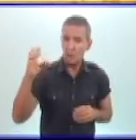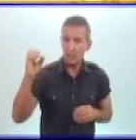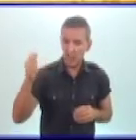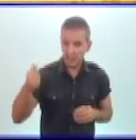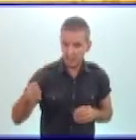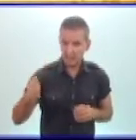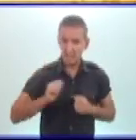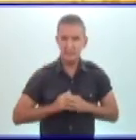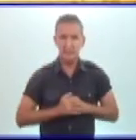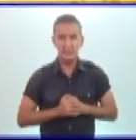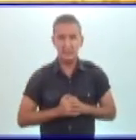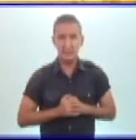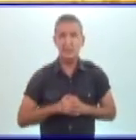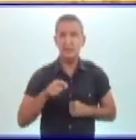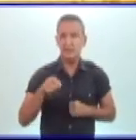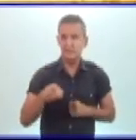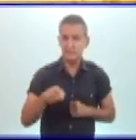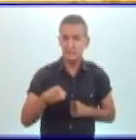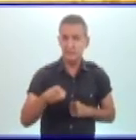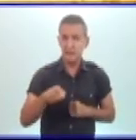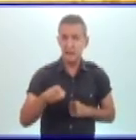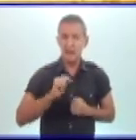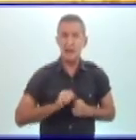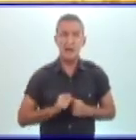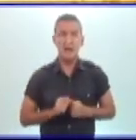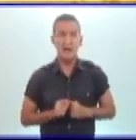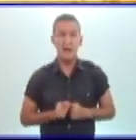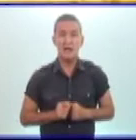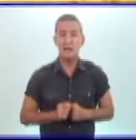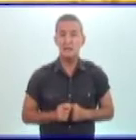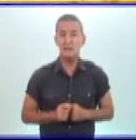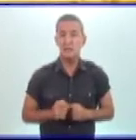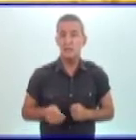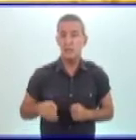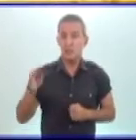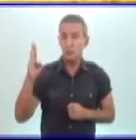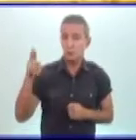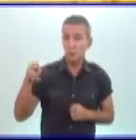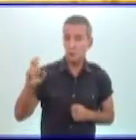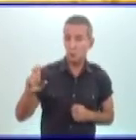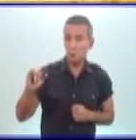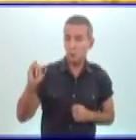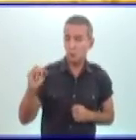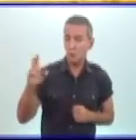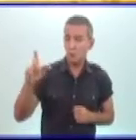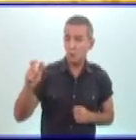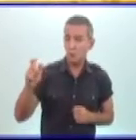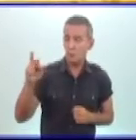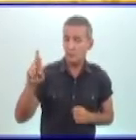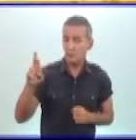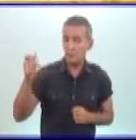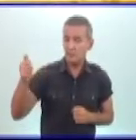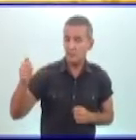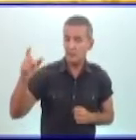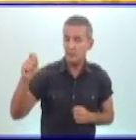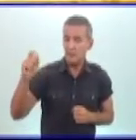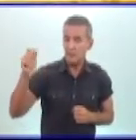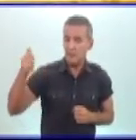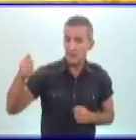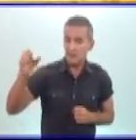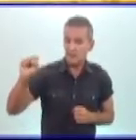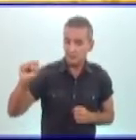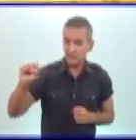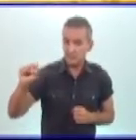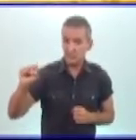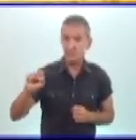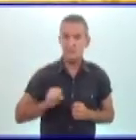cuando hablábamos de los piratas que atacaban a Cuba? Cuba, que además era una colonia de España. Precisamente muchos de estos corsarios, inicialmente como